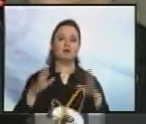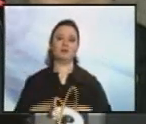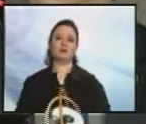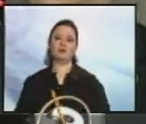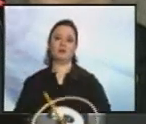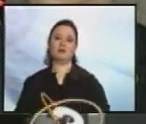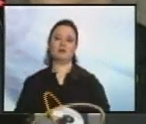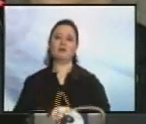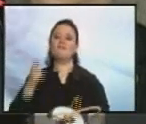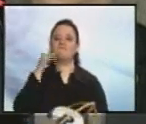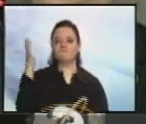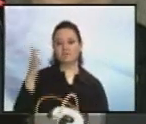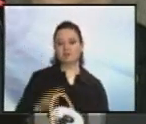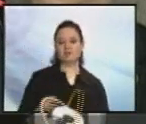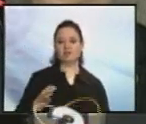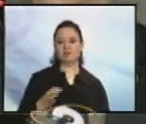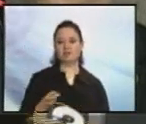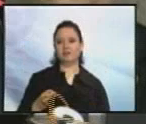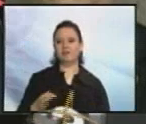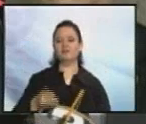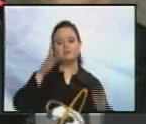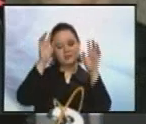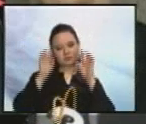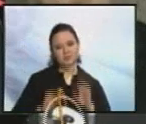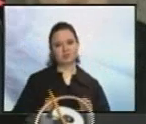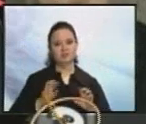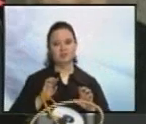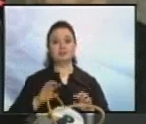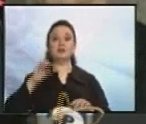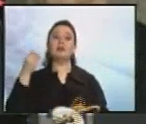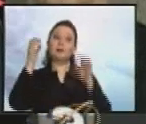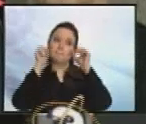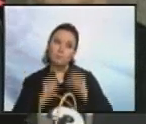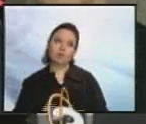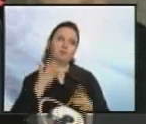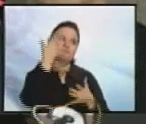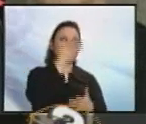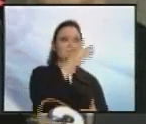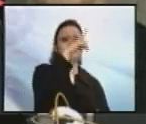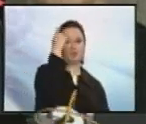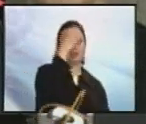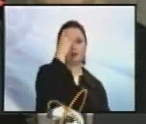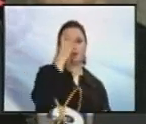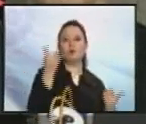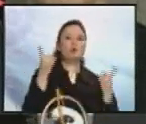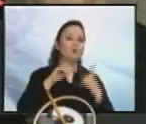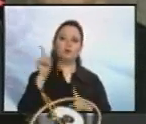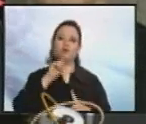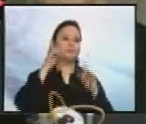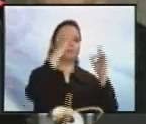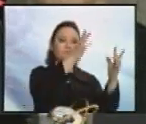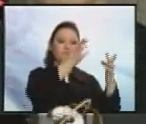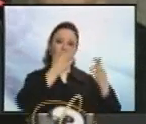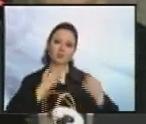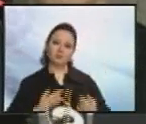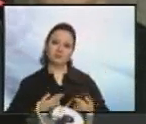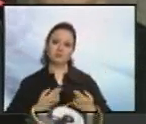la garantía de la gente a pedir empleo, pero no para